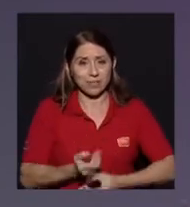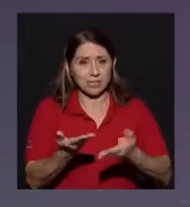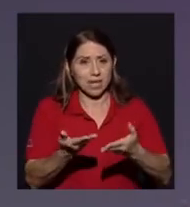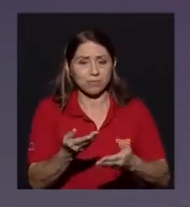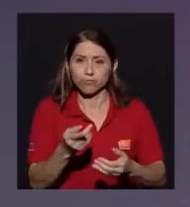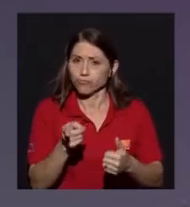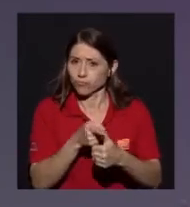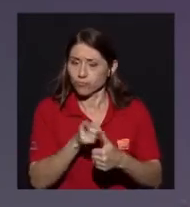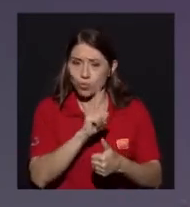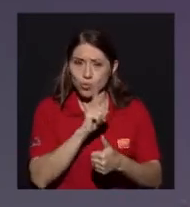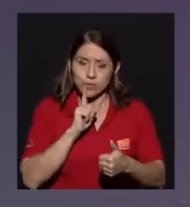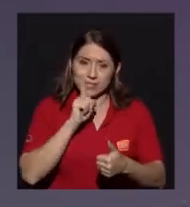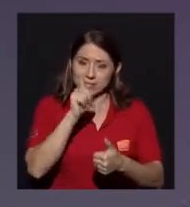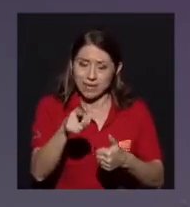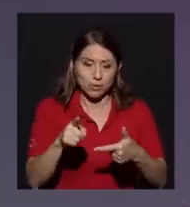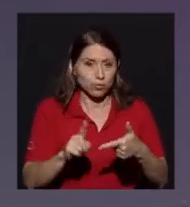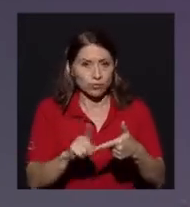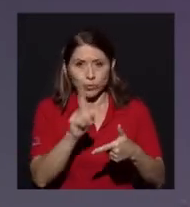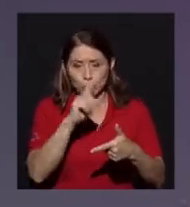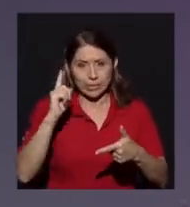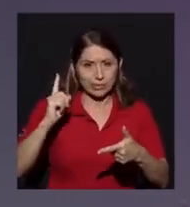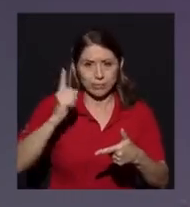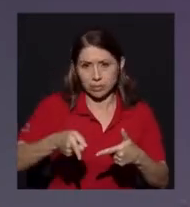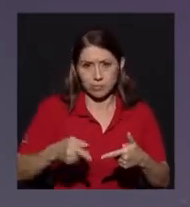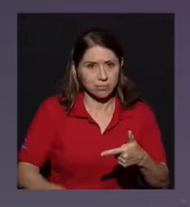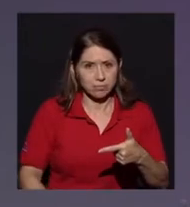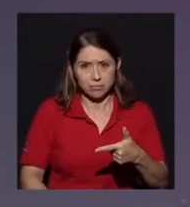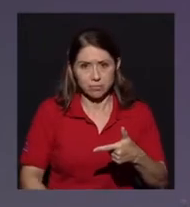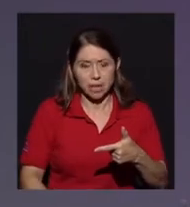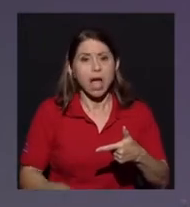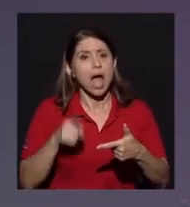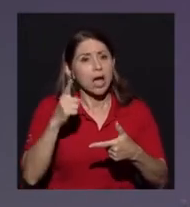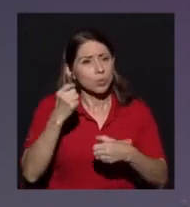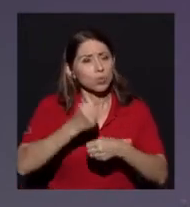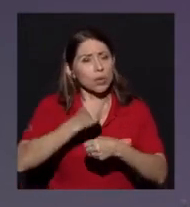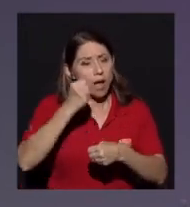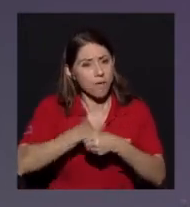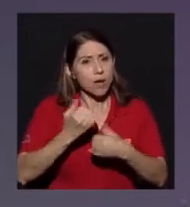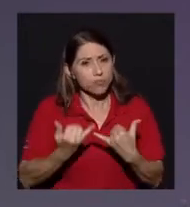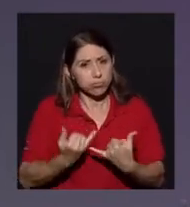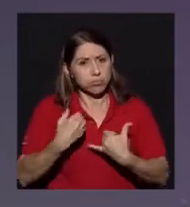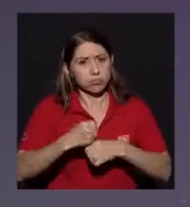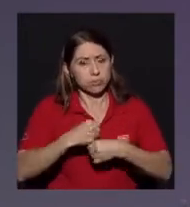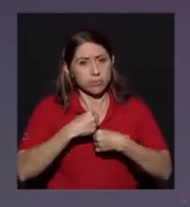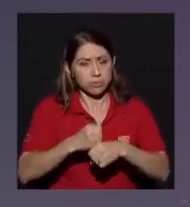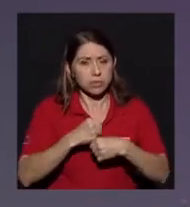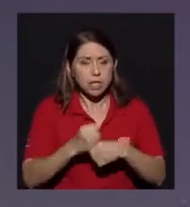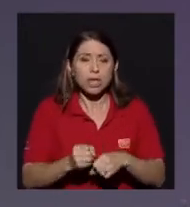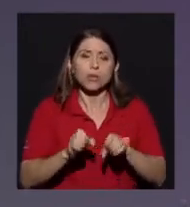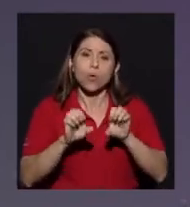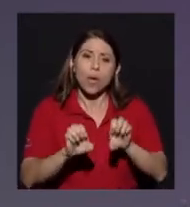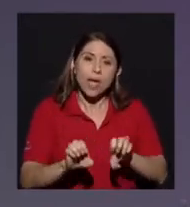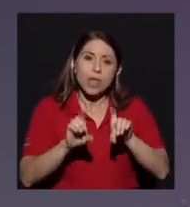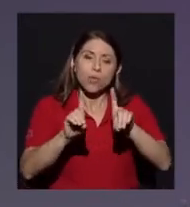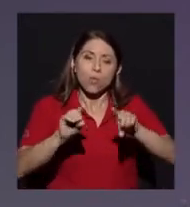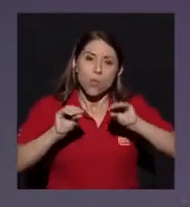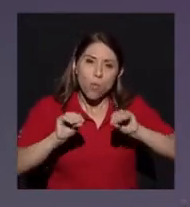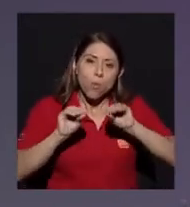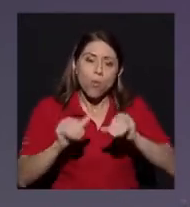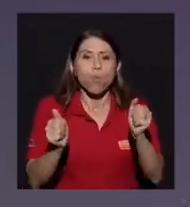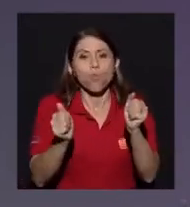segundo lugar no hay ninguna imposición hay toda una hay todo un trabajo que se está haciendo de carácter educativo a través de